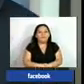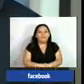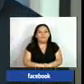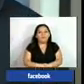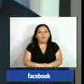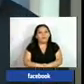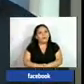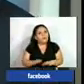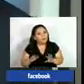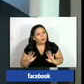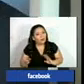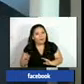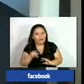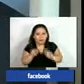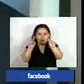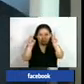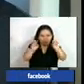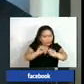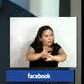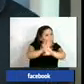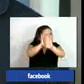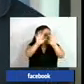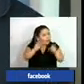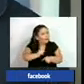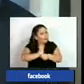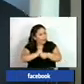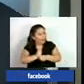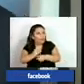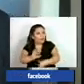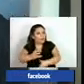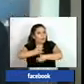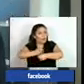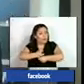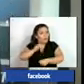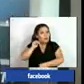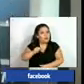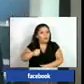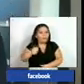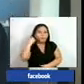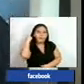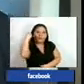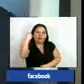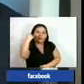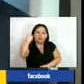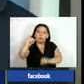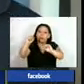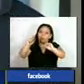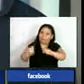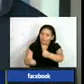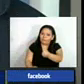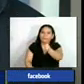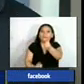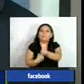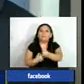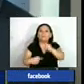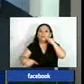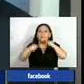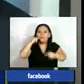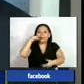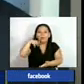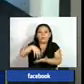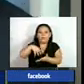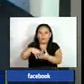Que se den todas las garantías de transparencia y de confianza de este proceso, creo que eso es clave para el fortalecimiento de la democracia dentro del